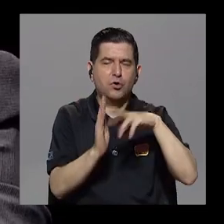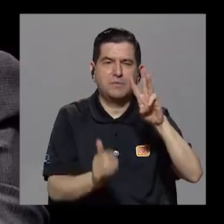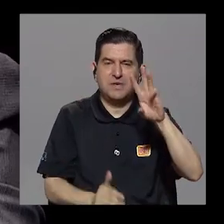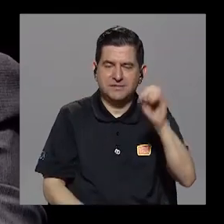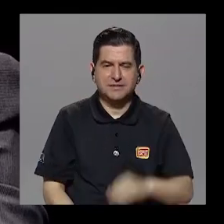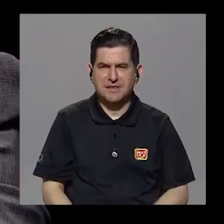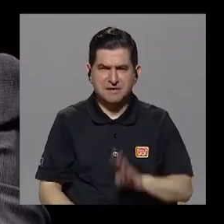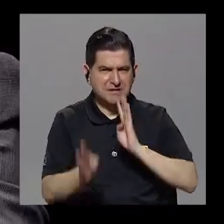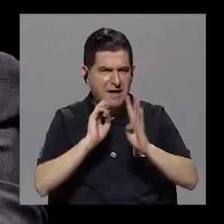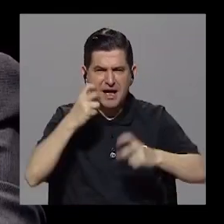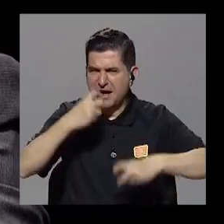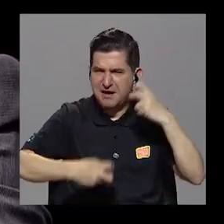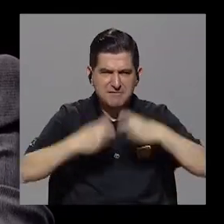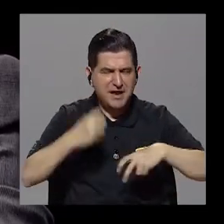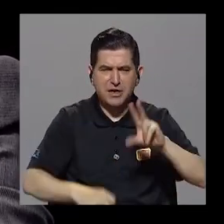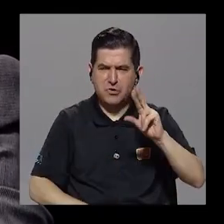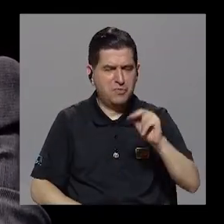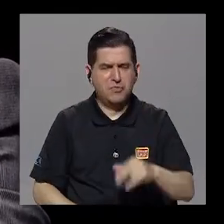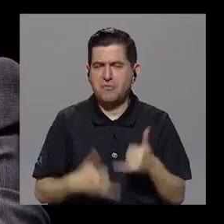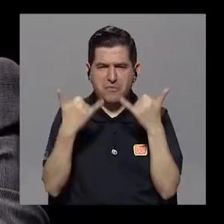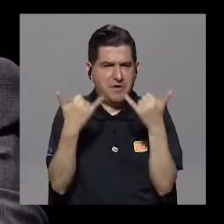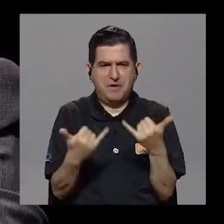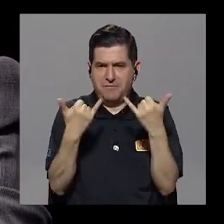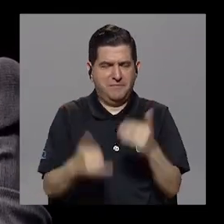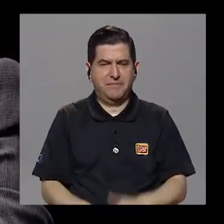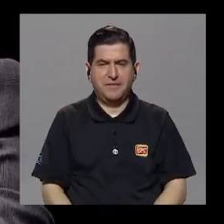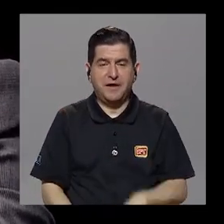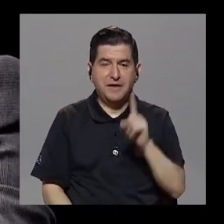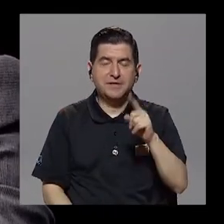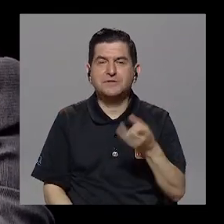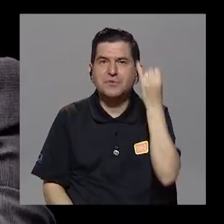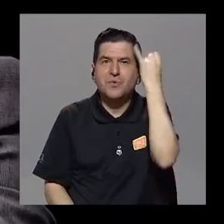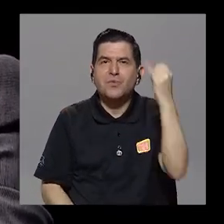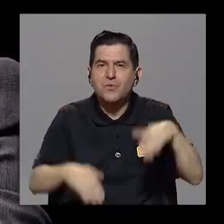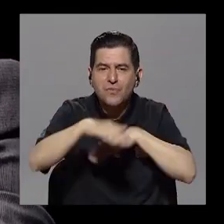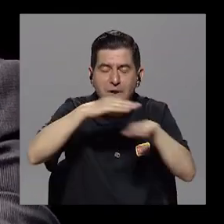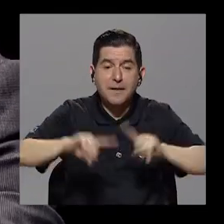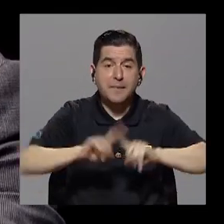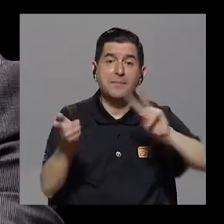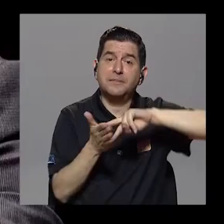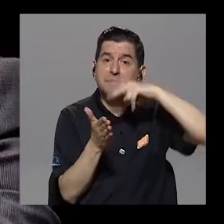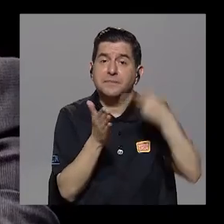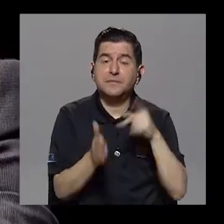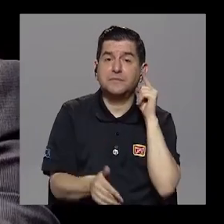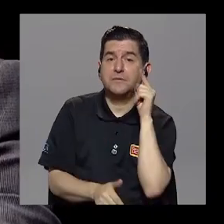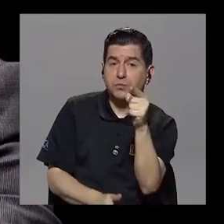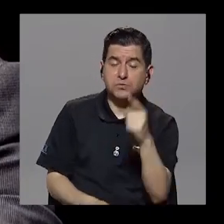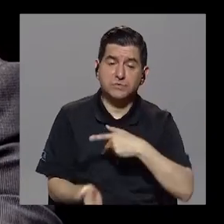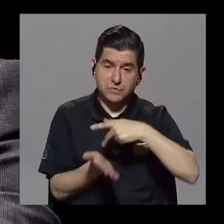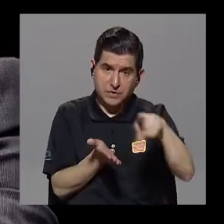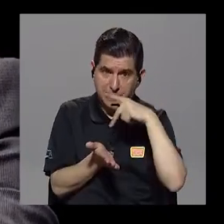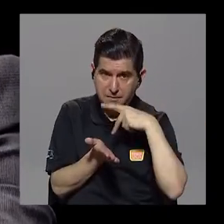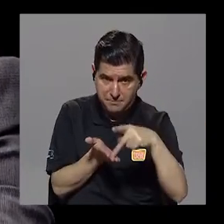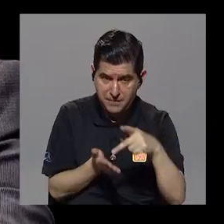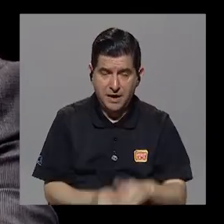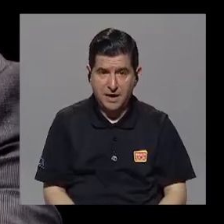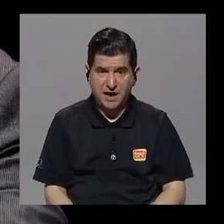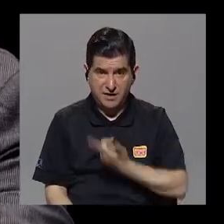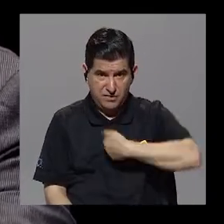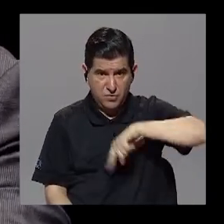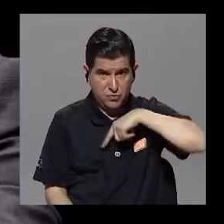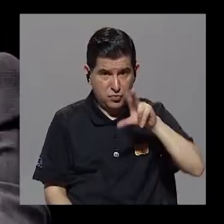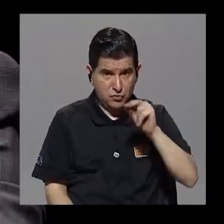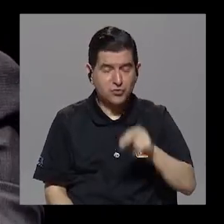2060. Entonces, no hablemos de crisis, esto no es un escenario de crisis, es un escenario base. Pero claro, significa que vos estarías pagando, bueno, no